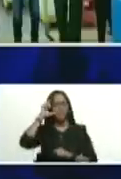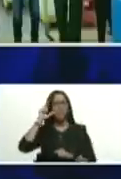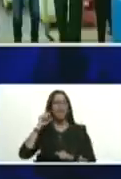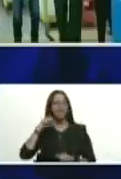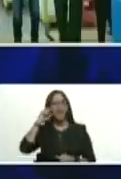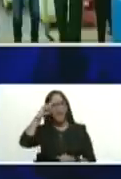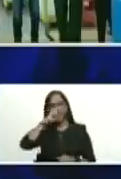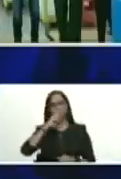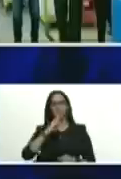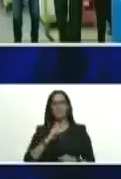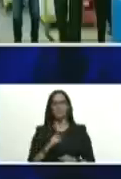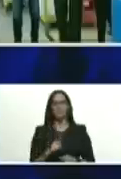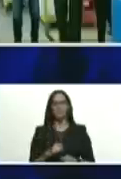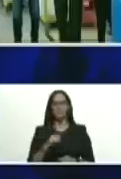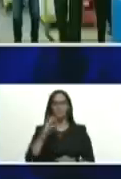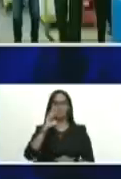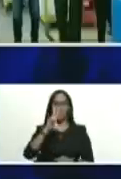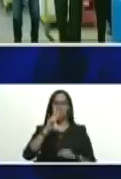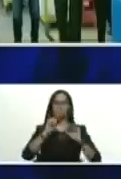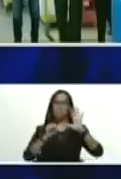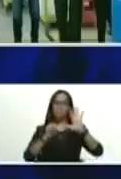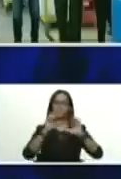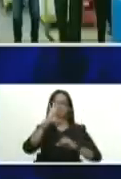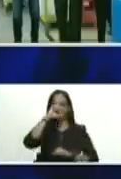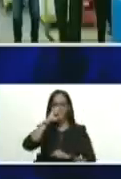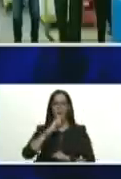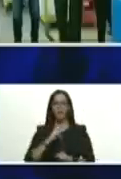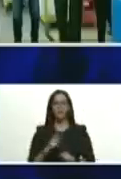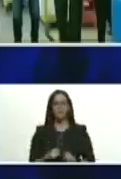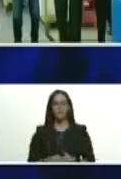año. 365 días del año.